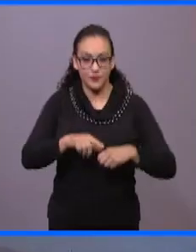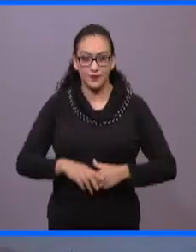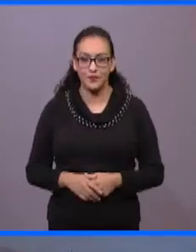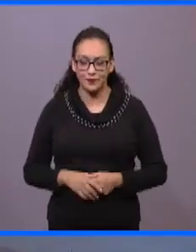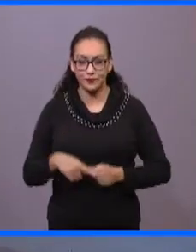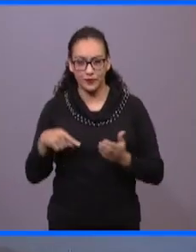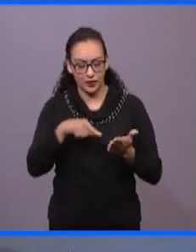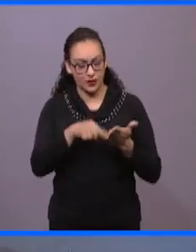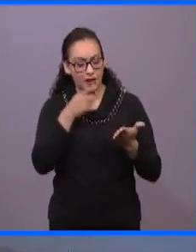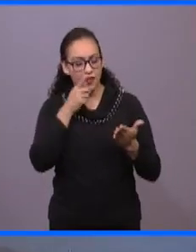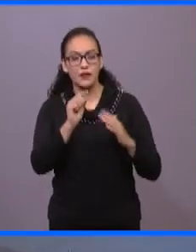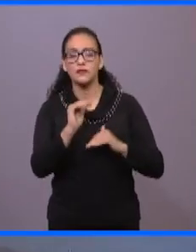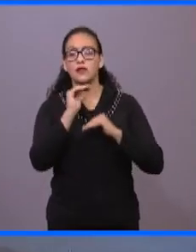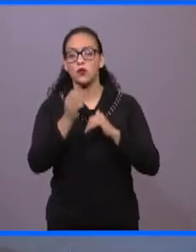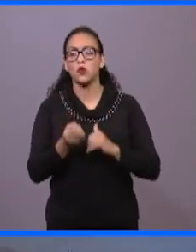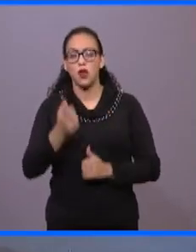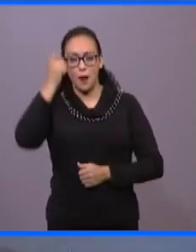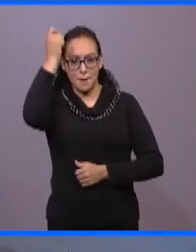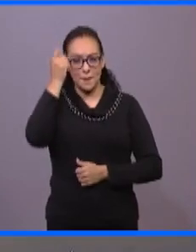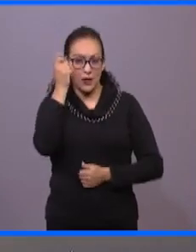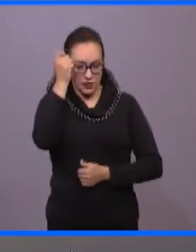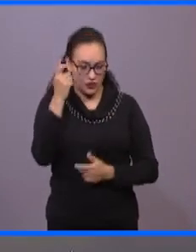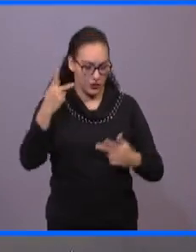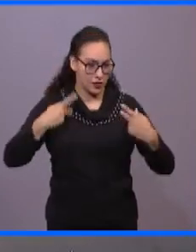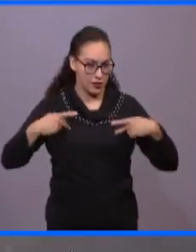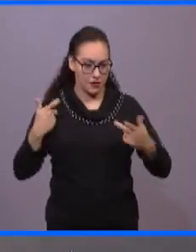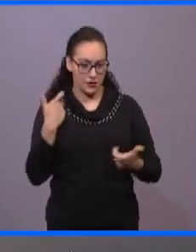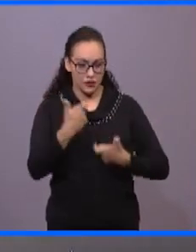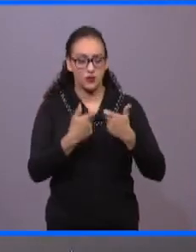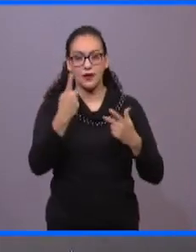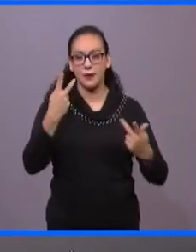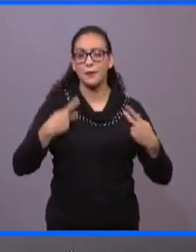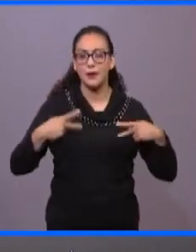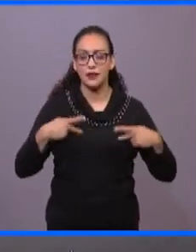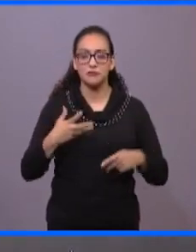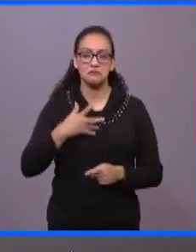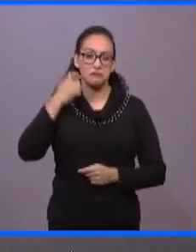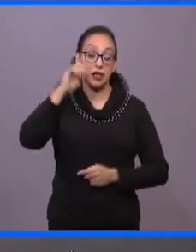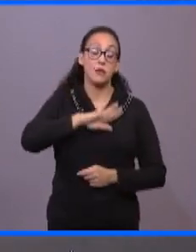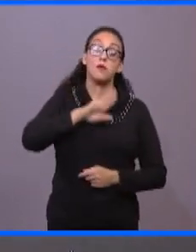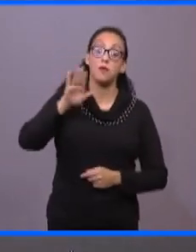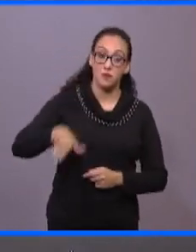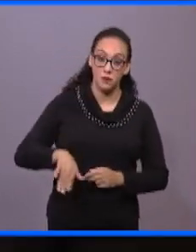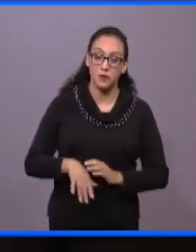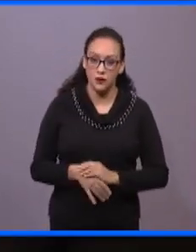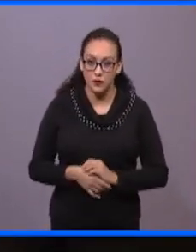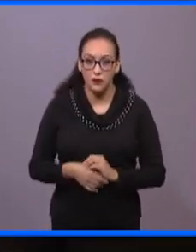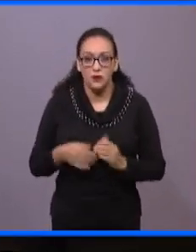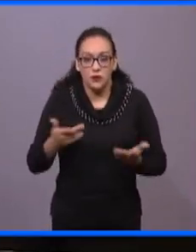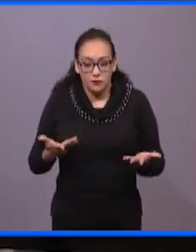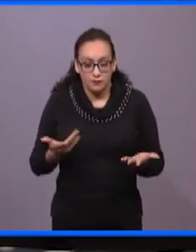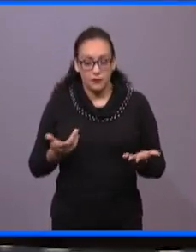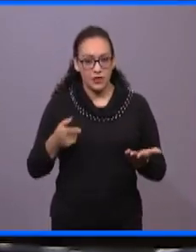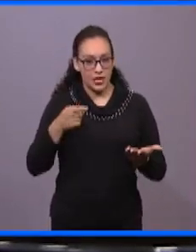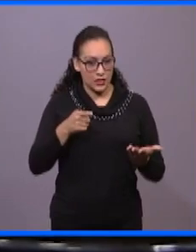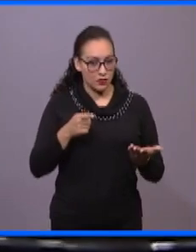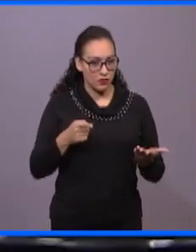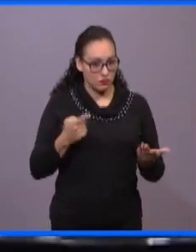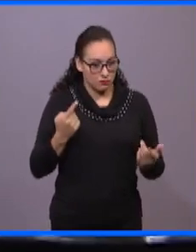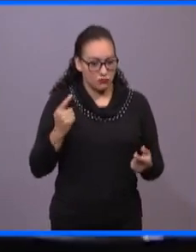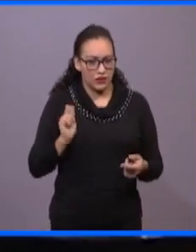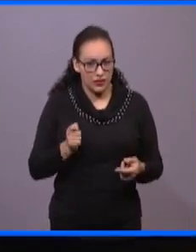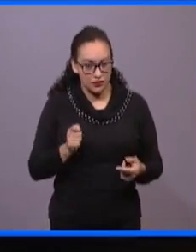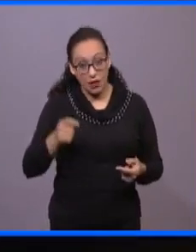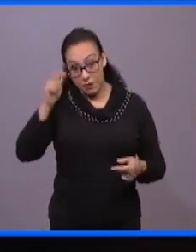que establecen los montos de pensión que recibirán los beneficiarios de una persona pensionada fallecida, no garantizan en todos los casos